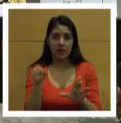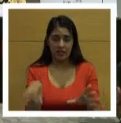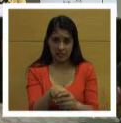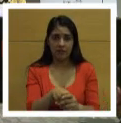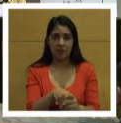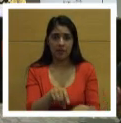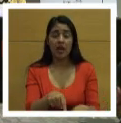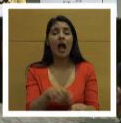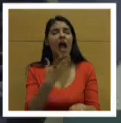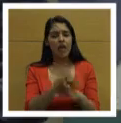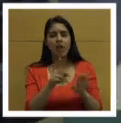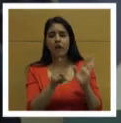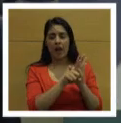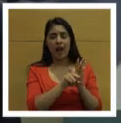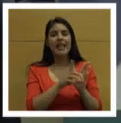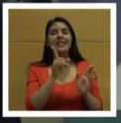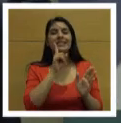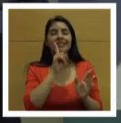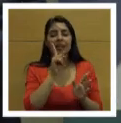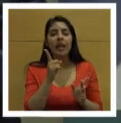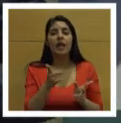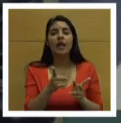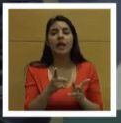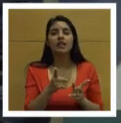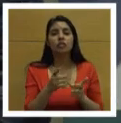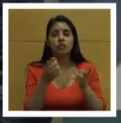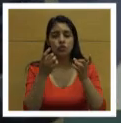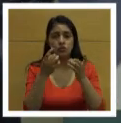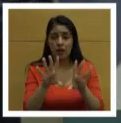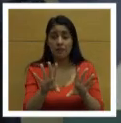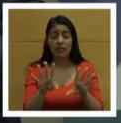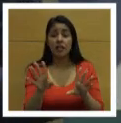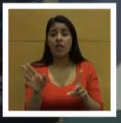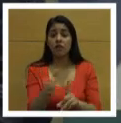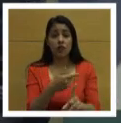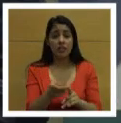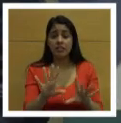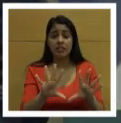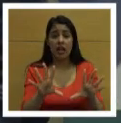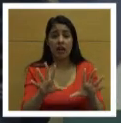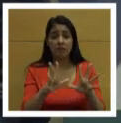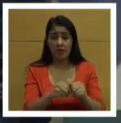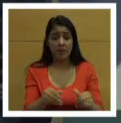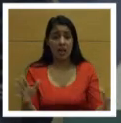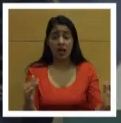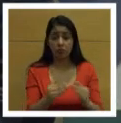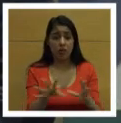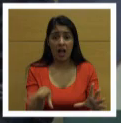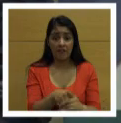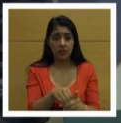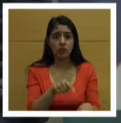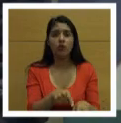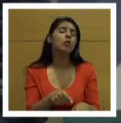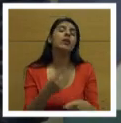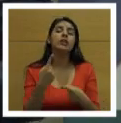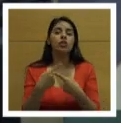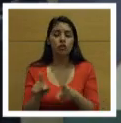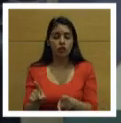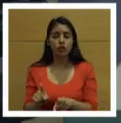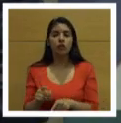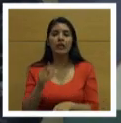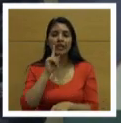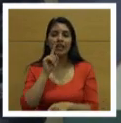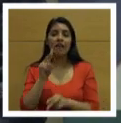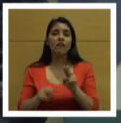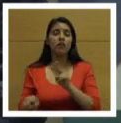un aspecto que habla de lo que es, habla netamente de violencia intrafamiliar, tiene aspectos que dicen relación con la violencia de género, y entonces